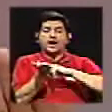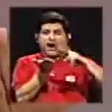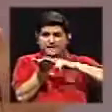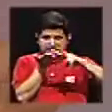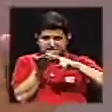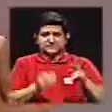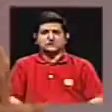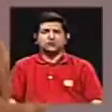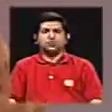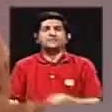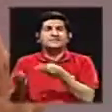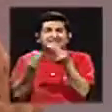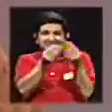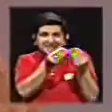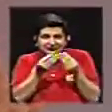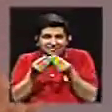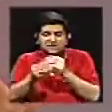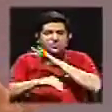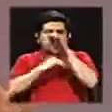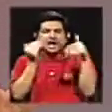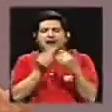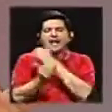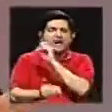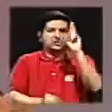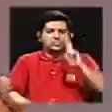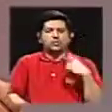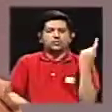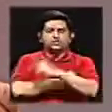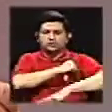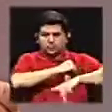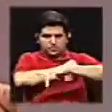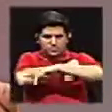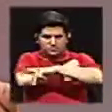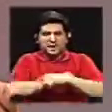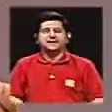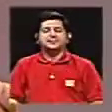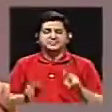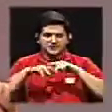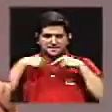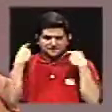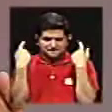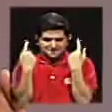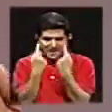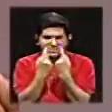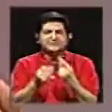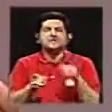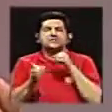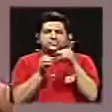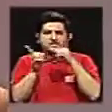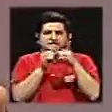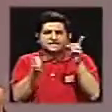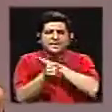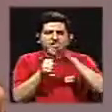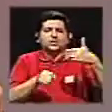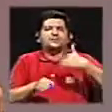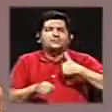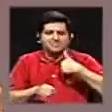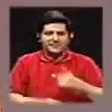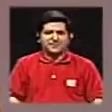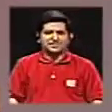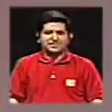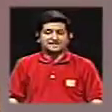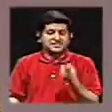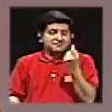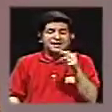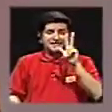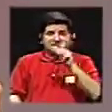es territorial en todo Costa Rica. Somos el único partido que fue a distritales completas. En este momento, cuando nos faltan